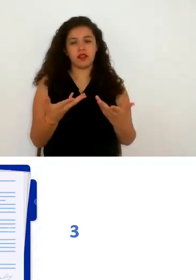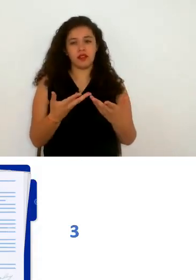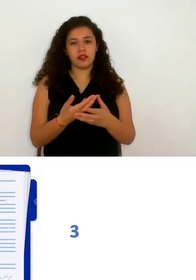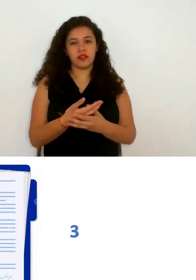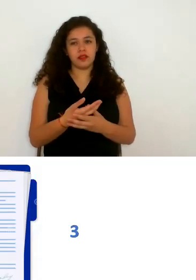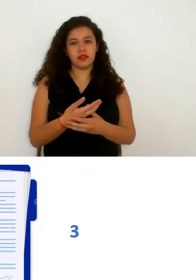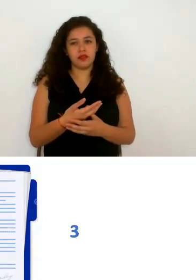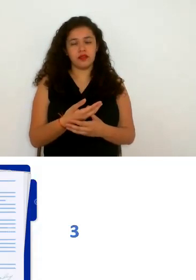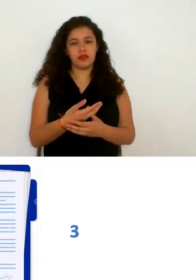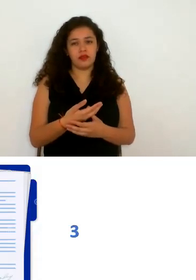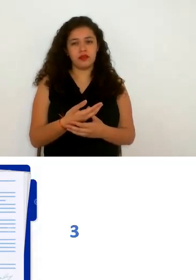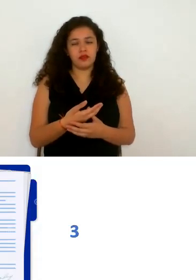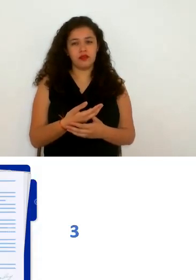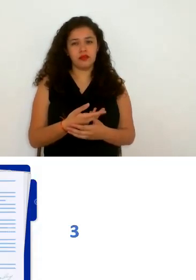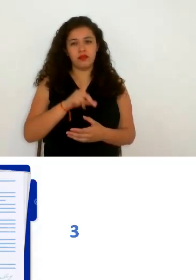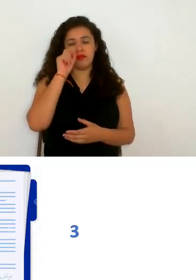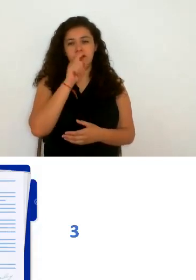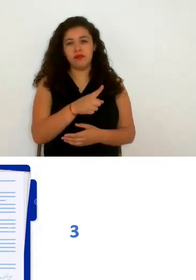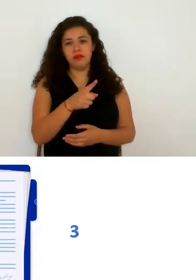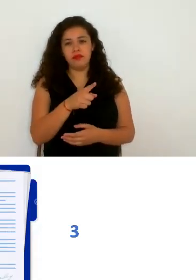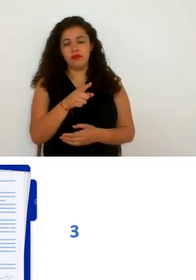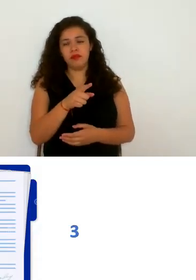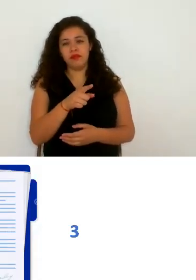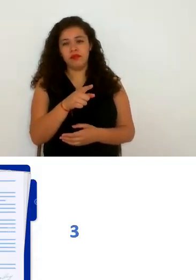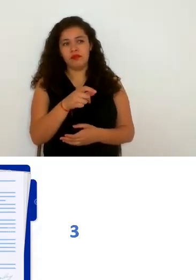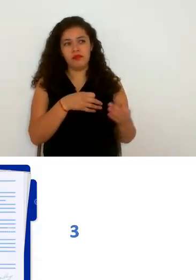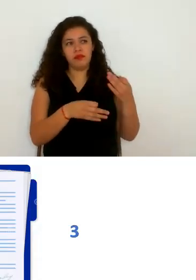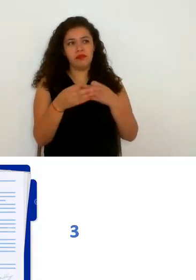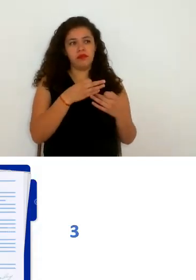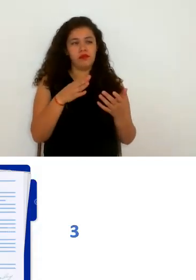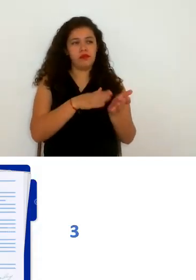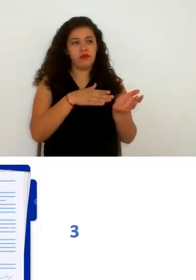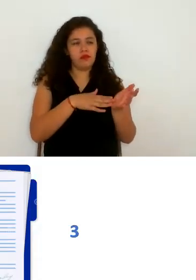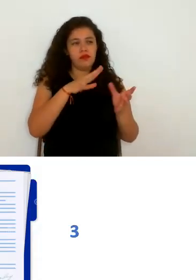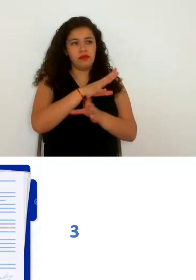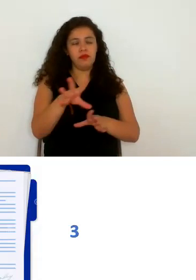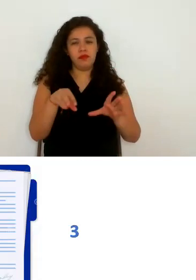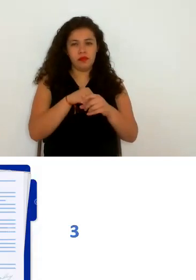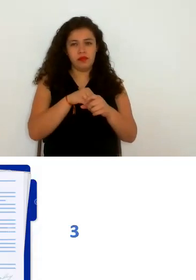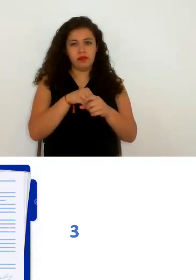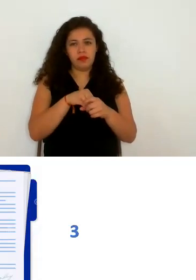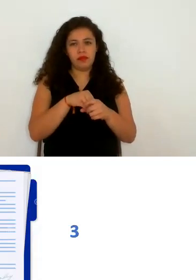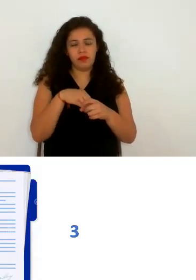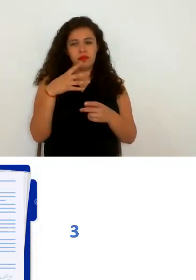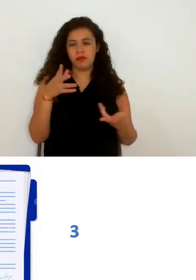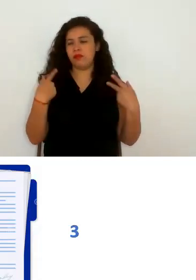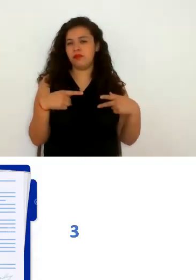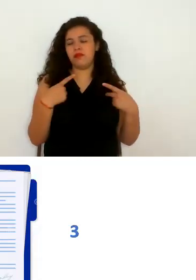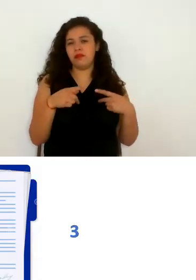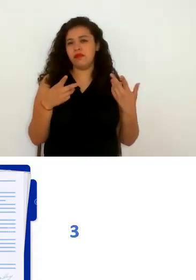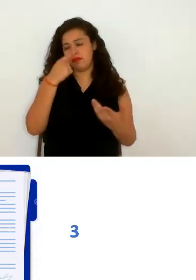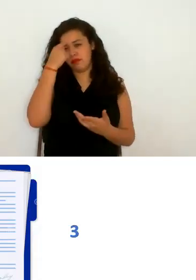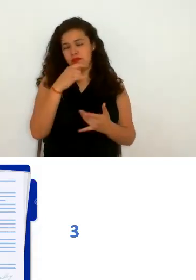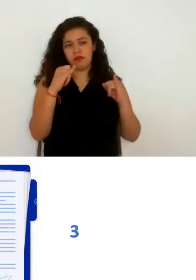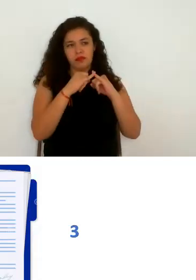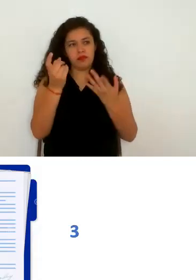con ello centralicemos y custodiemos el total de los expedientes de las personas que colaboran en la